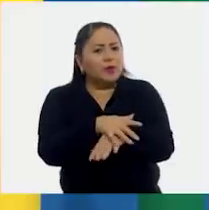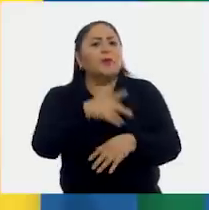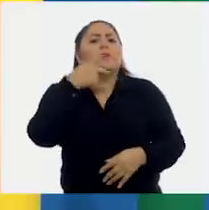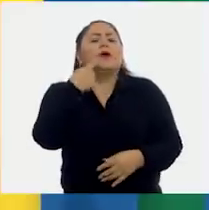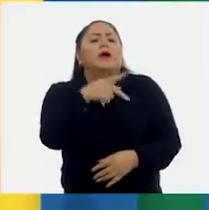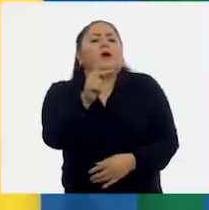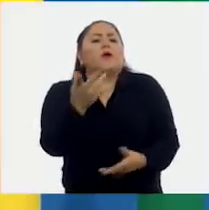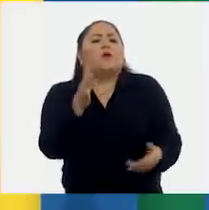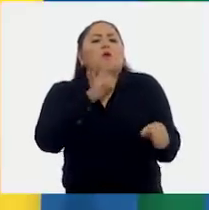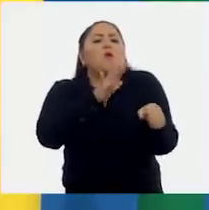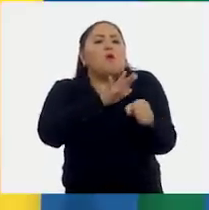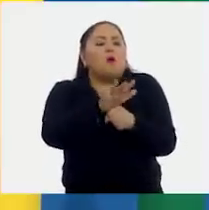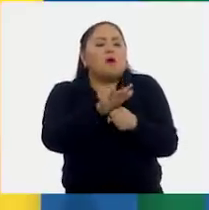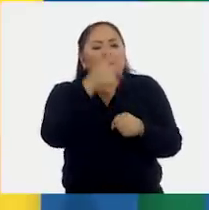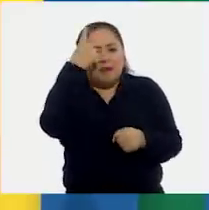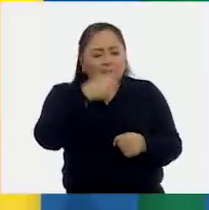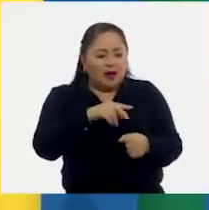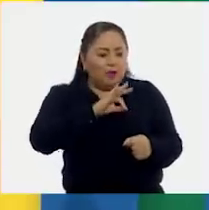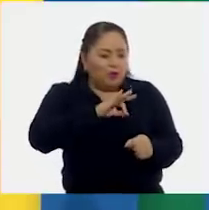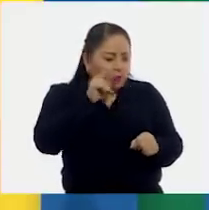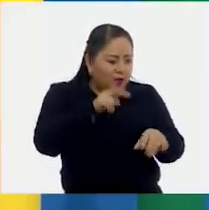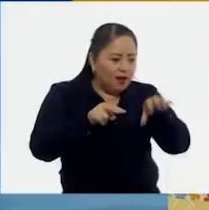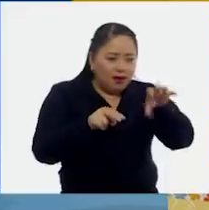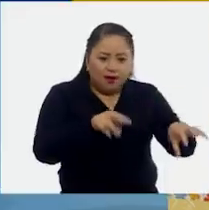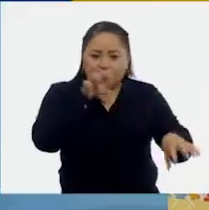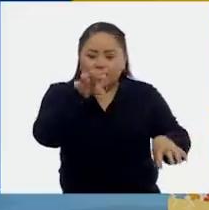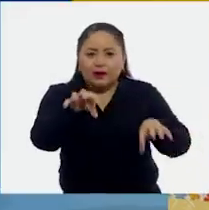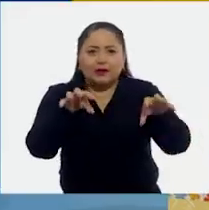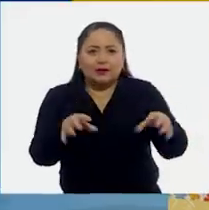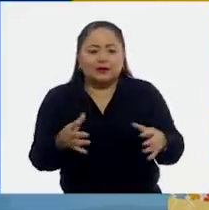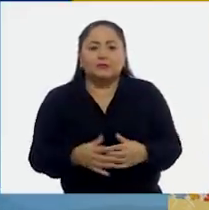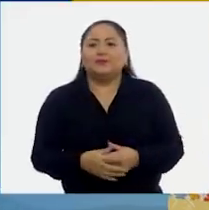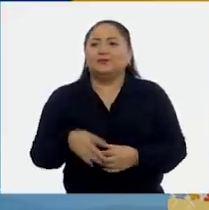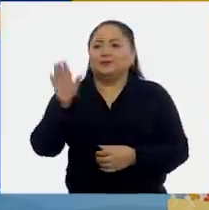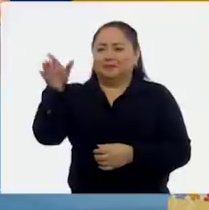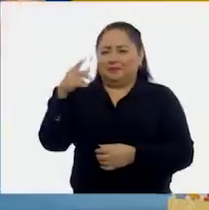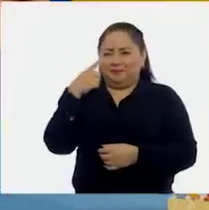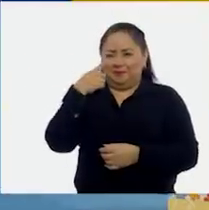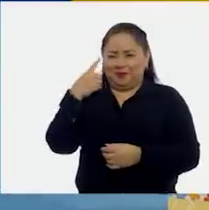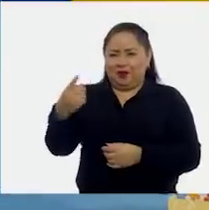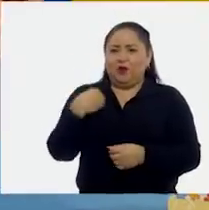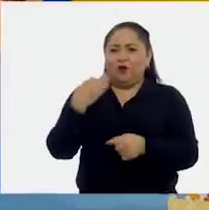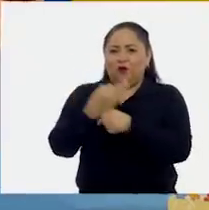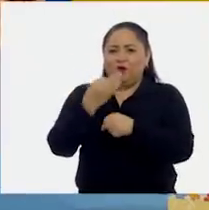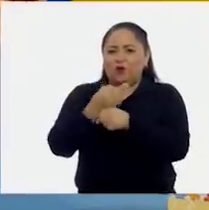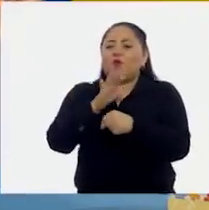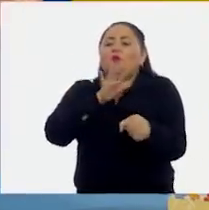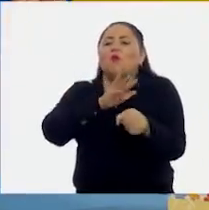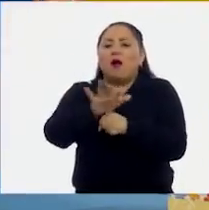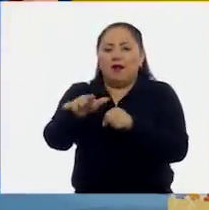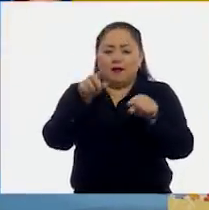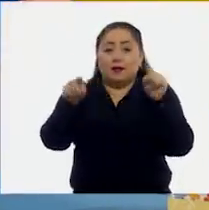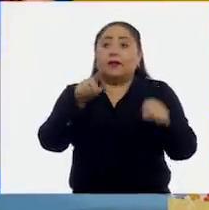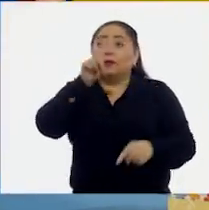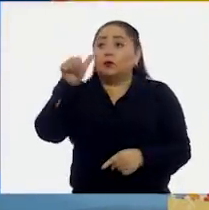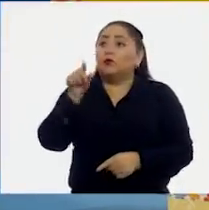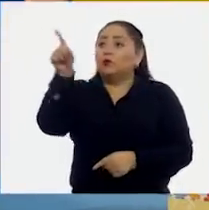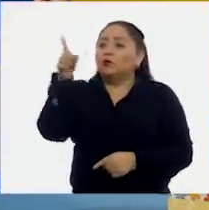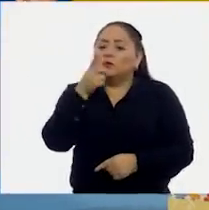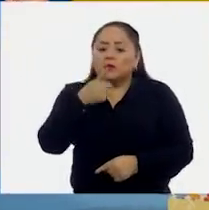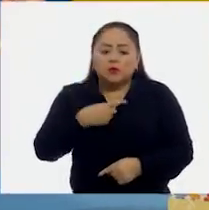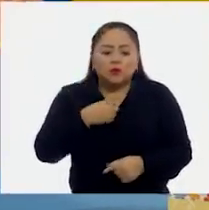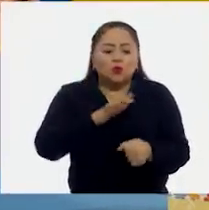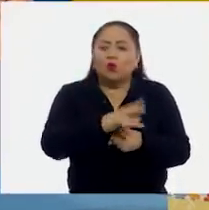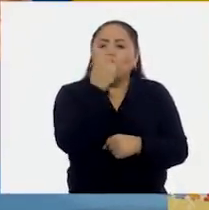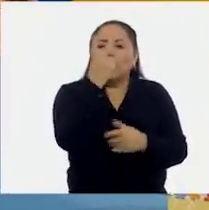¿cuáles son esos criterios para clasificarlos ahora, maestra? ¿Qué te parece si yo te digo los criterios y tú mencionas